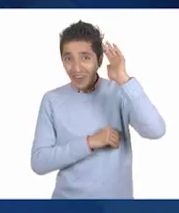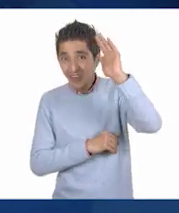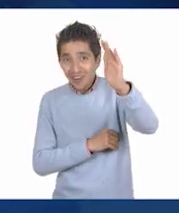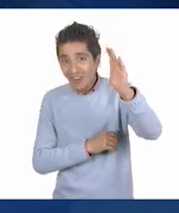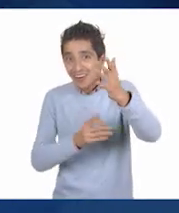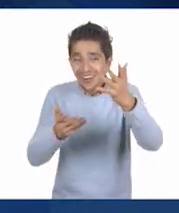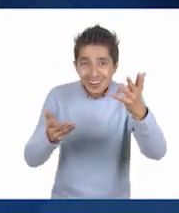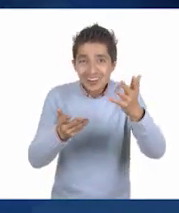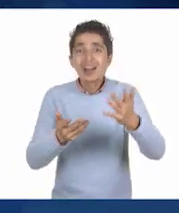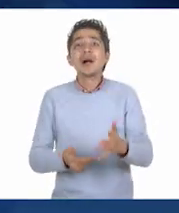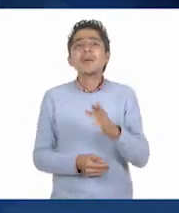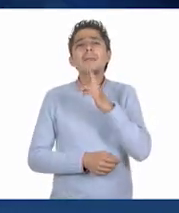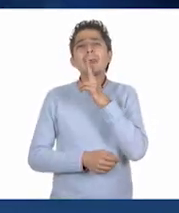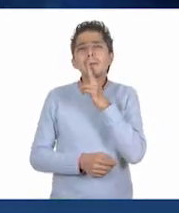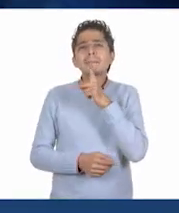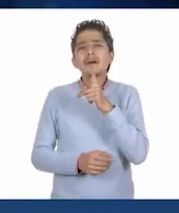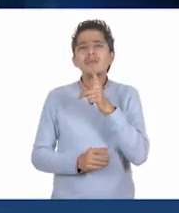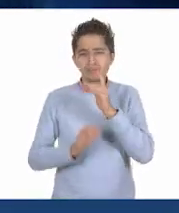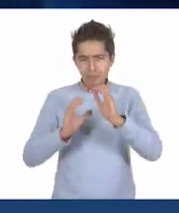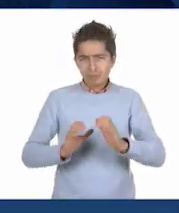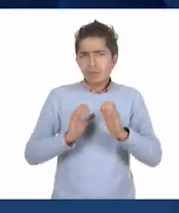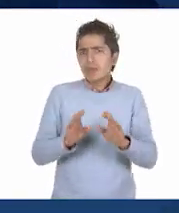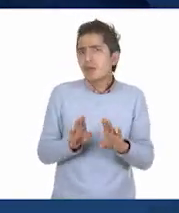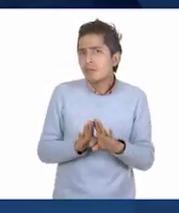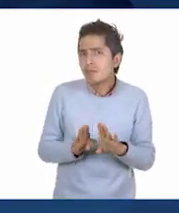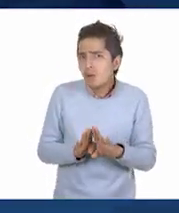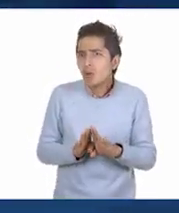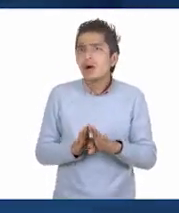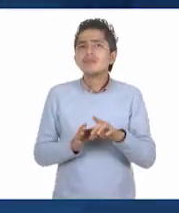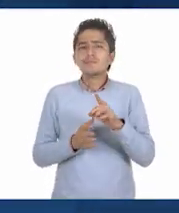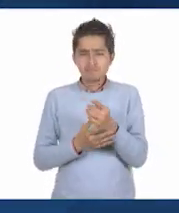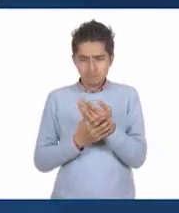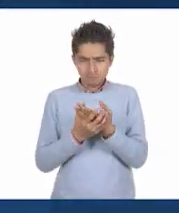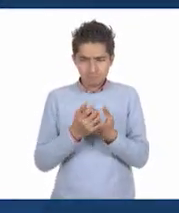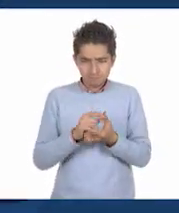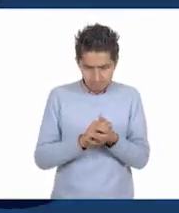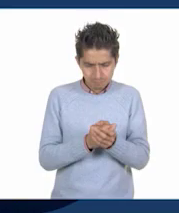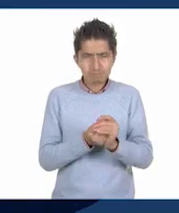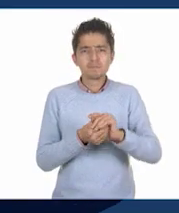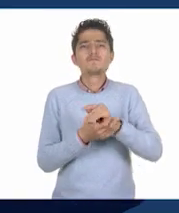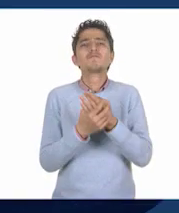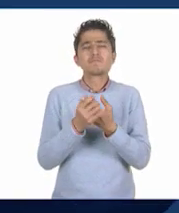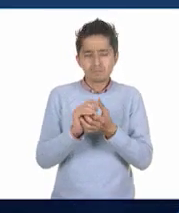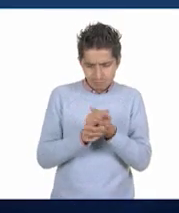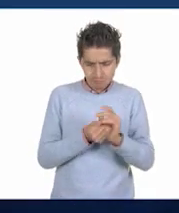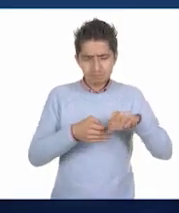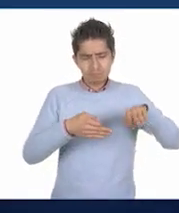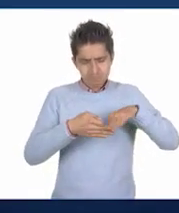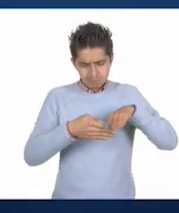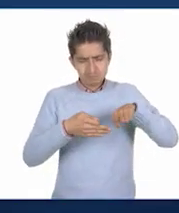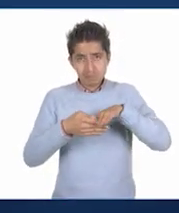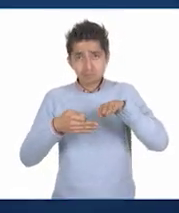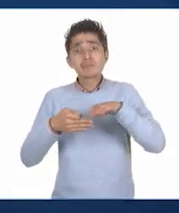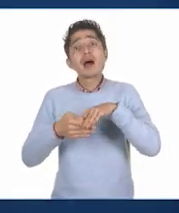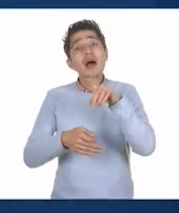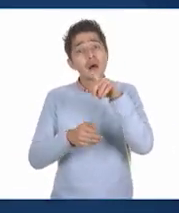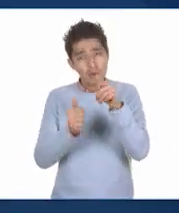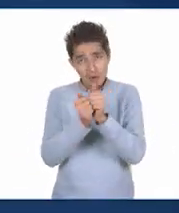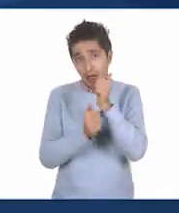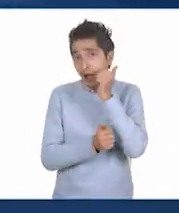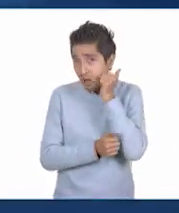¡Hola! La mejor forma de cuidarnos es lavarnos las manos frecuentemente con agua y